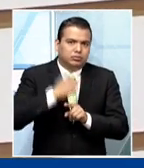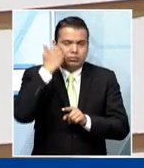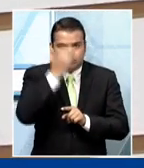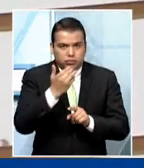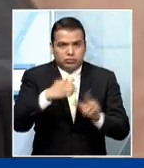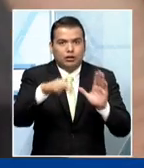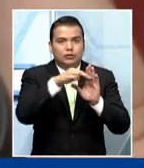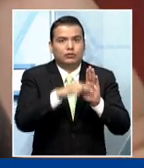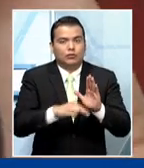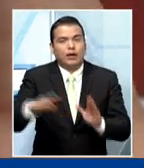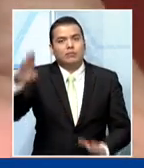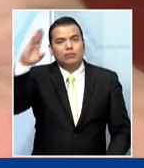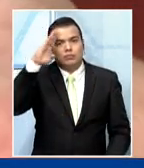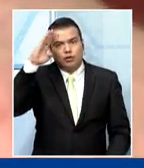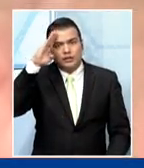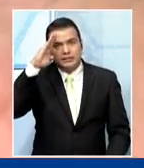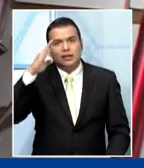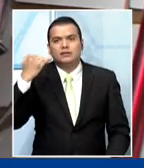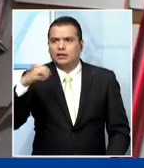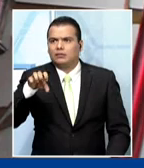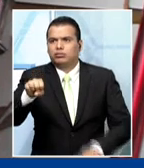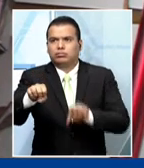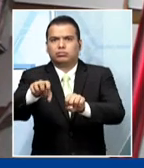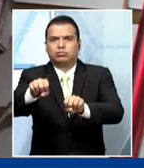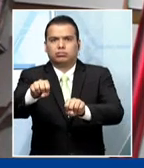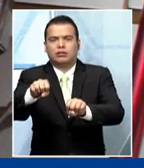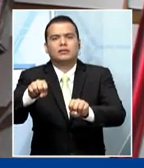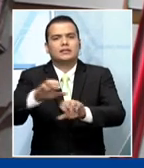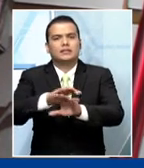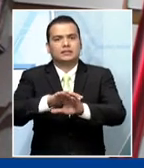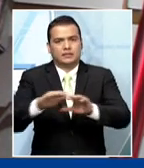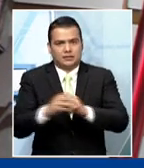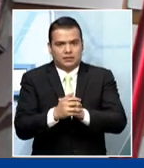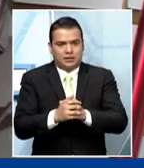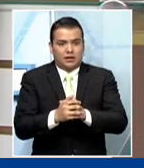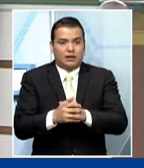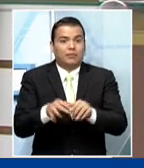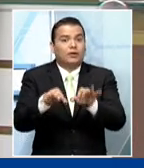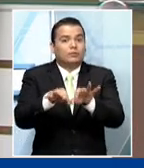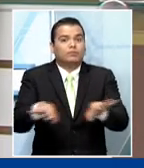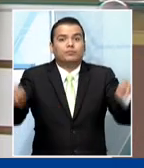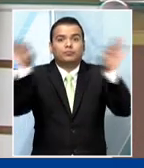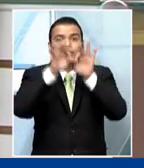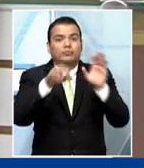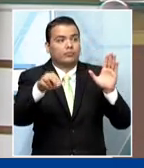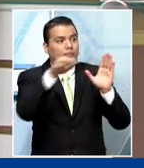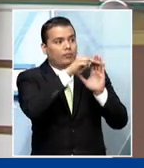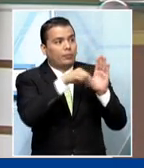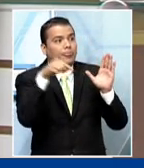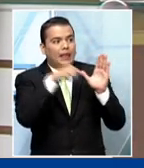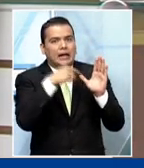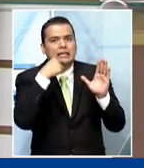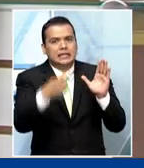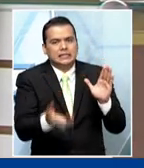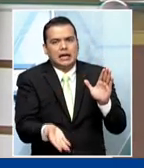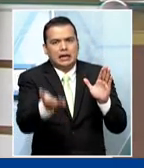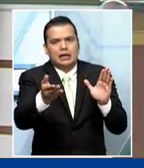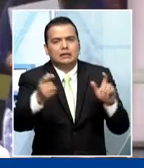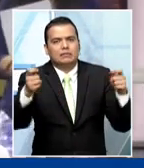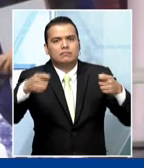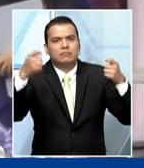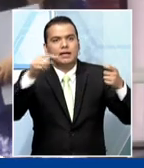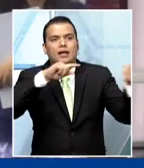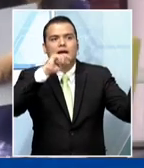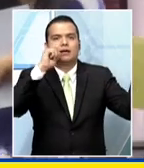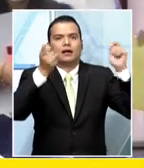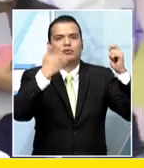Código de Policía, se están incautando y hoy dicen es necesario un cambio en la regulación de la venta de este tipo de armas.